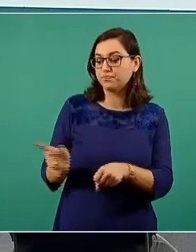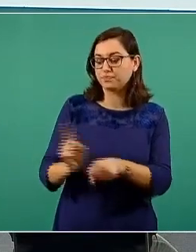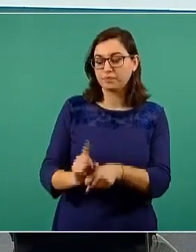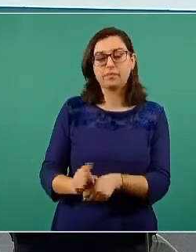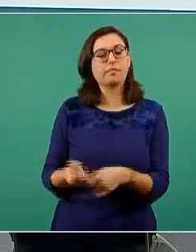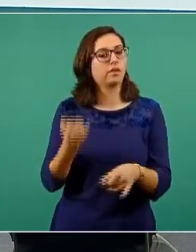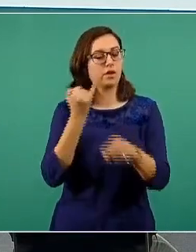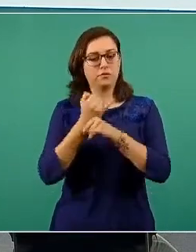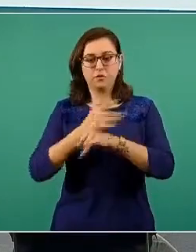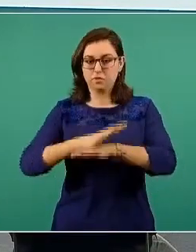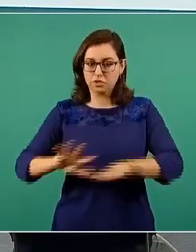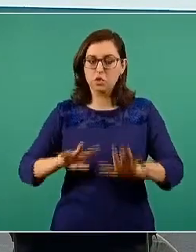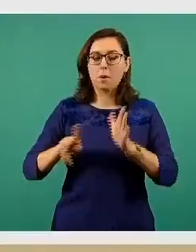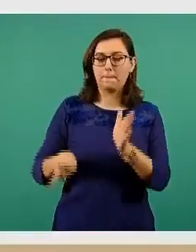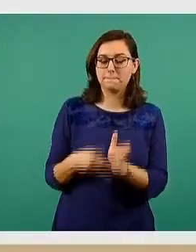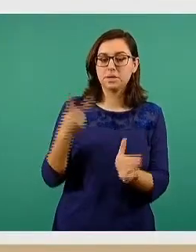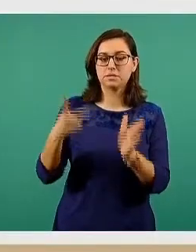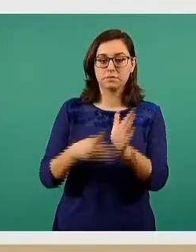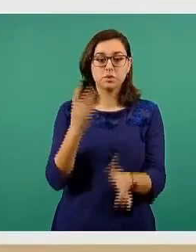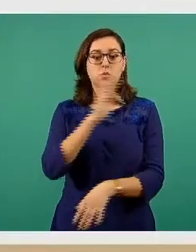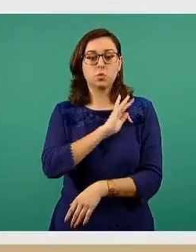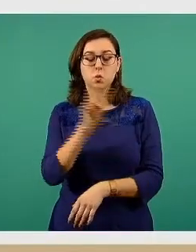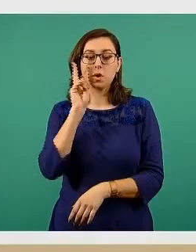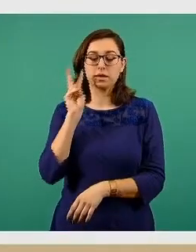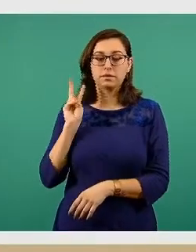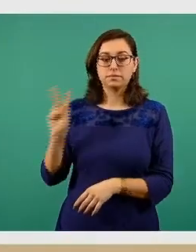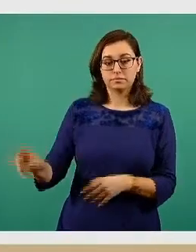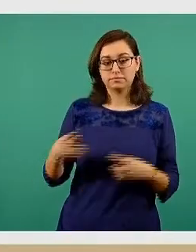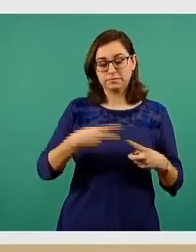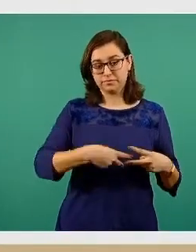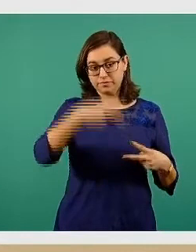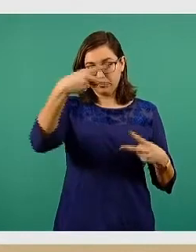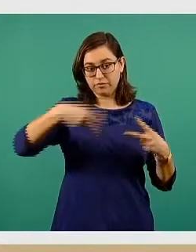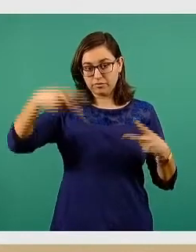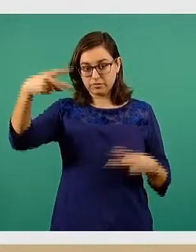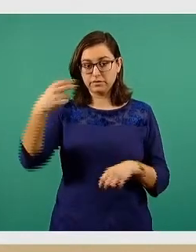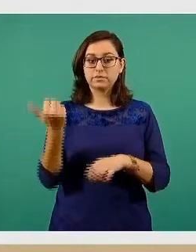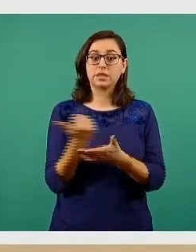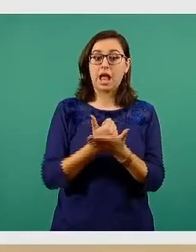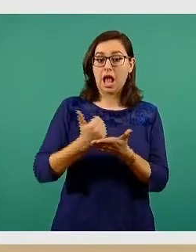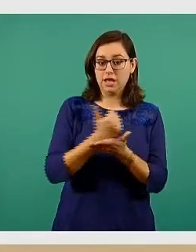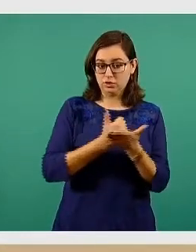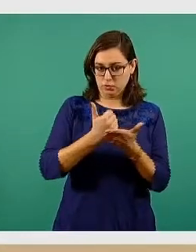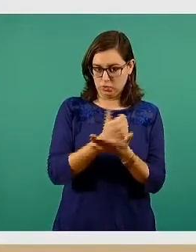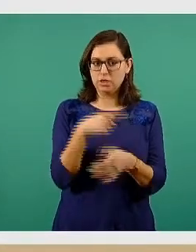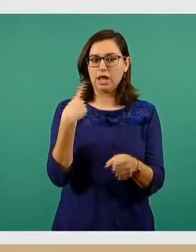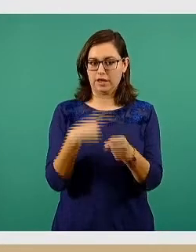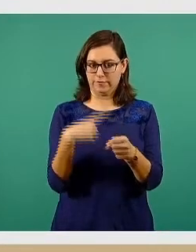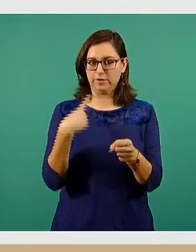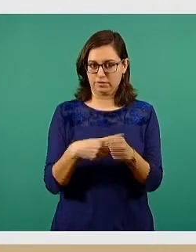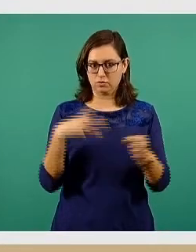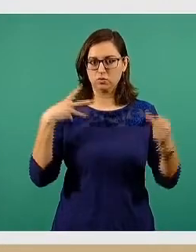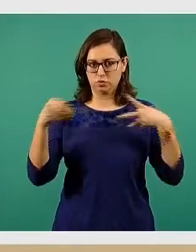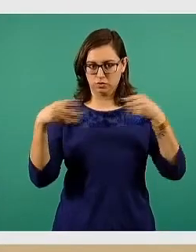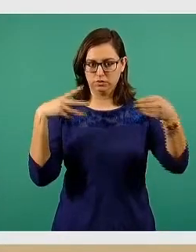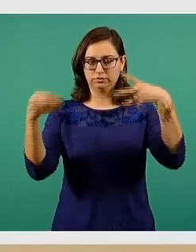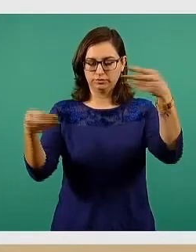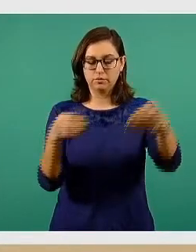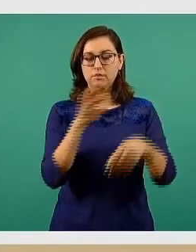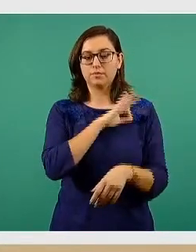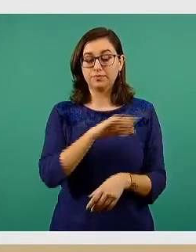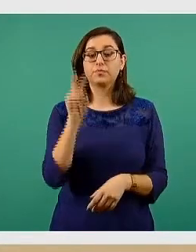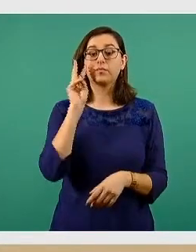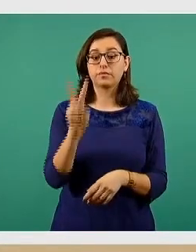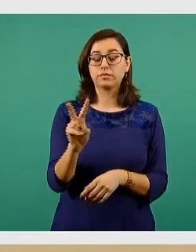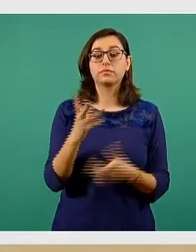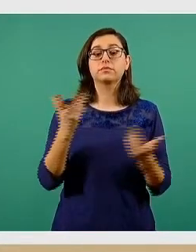misma. Está representada precisamente por la línea azul que estamos continuamente actualizando. En esta línea azul